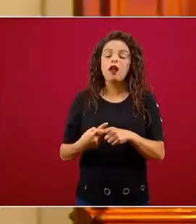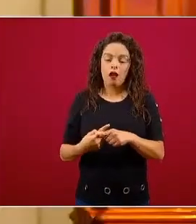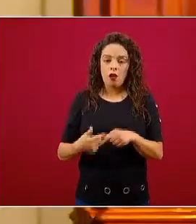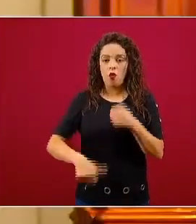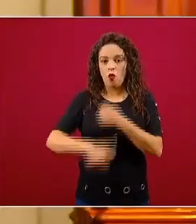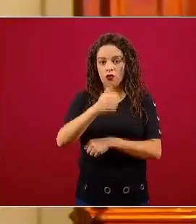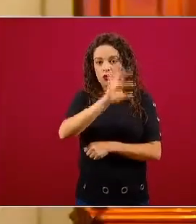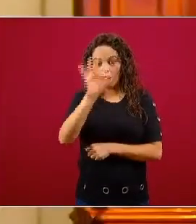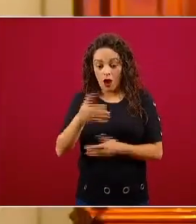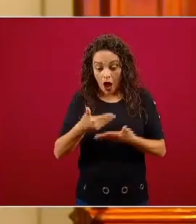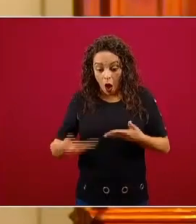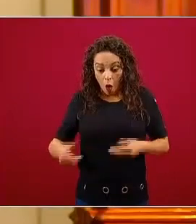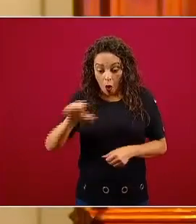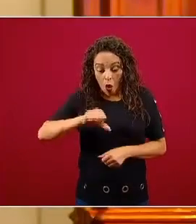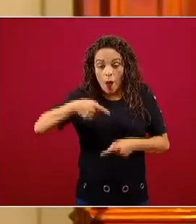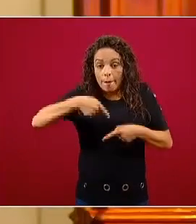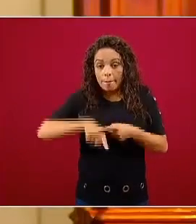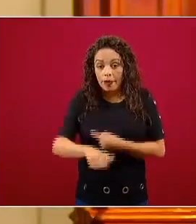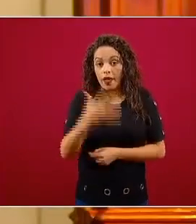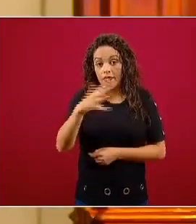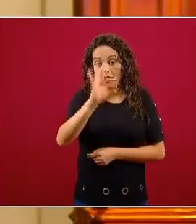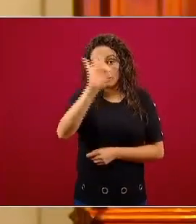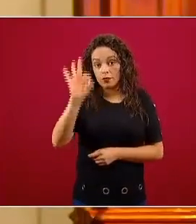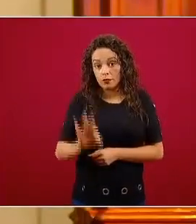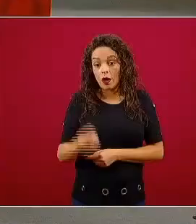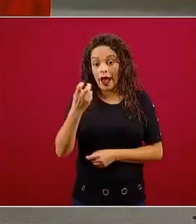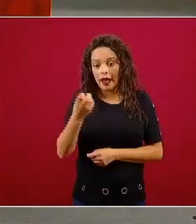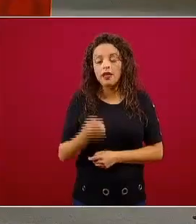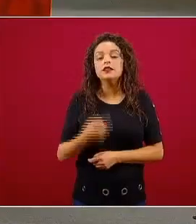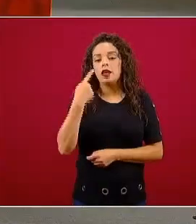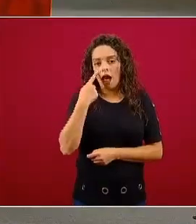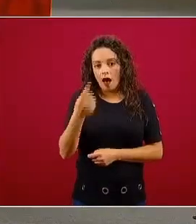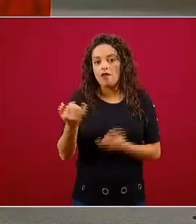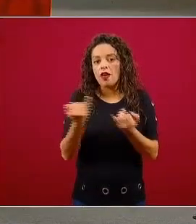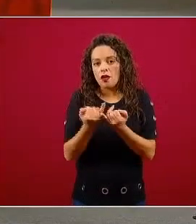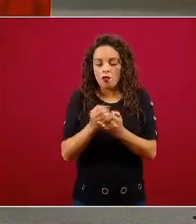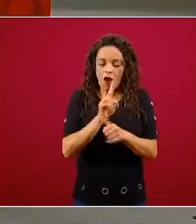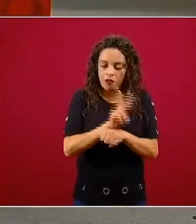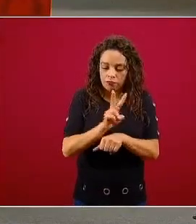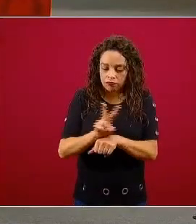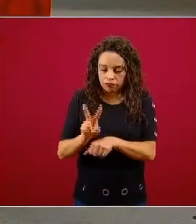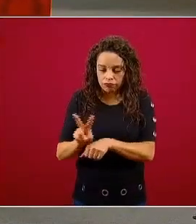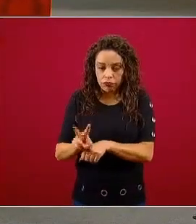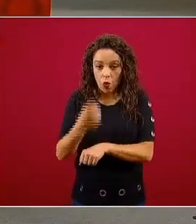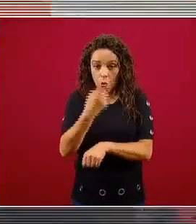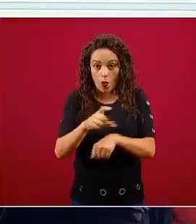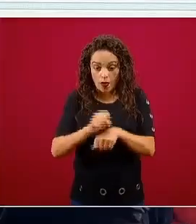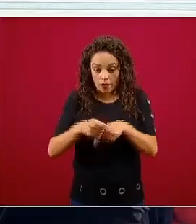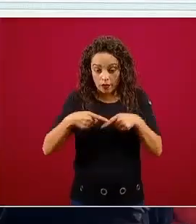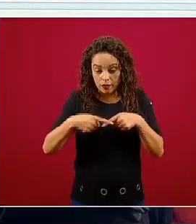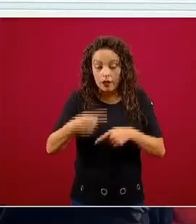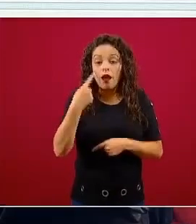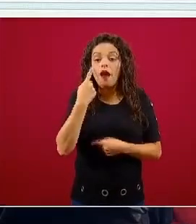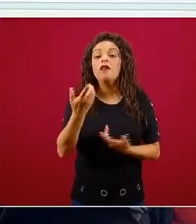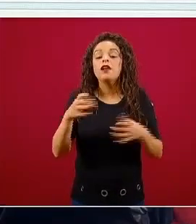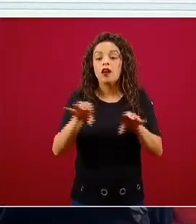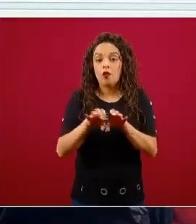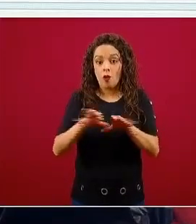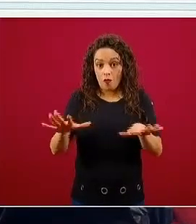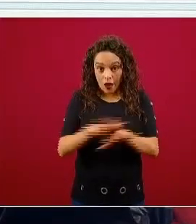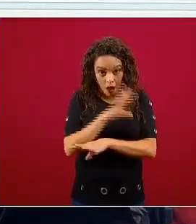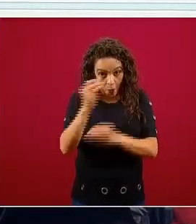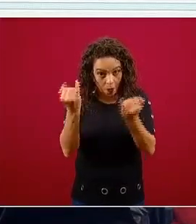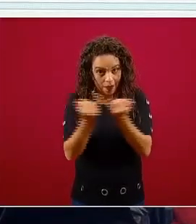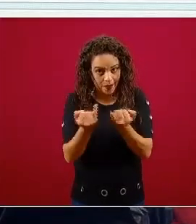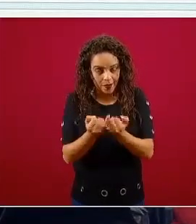10%. Vamos a ver también este porcentaje, cómo se comporta en el transcurso de la siguiente semana. Veamos ahora